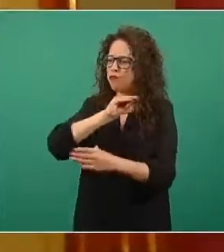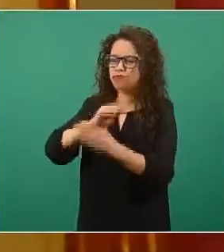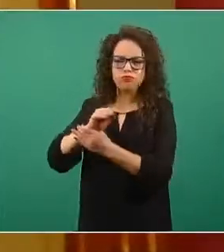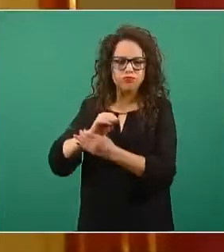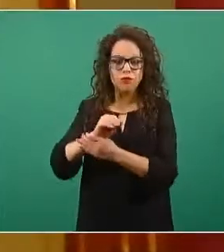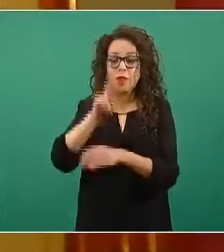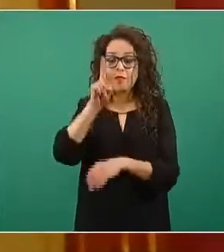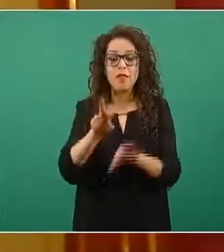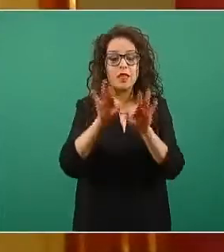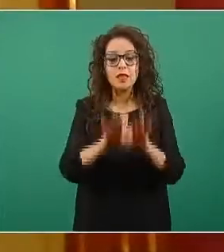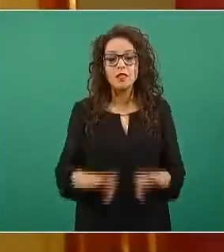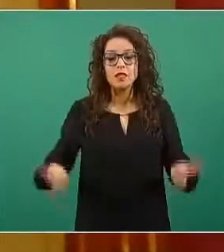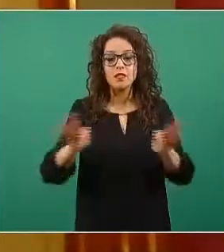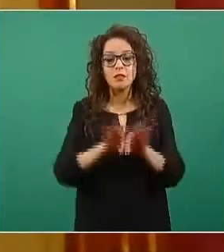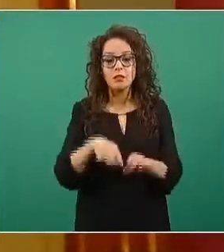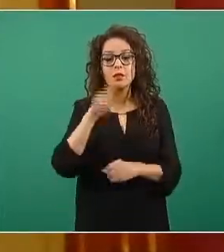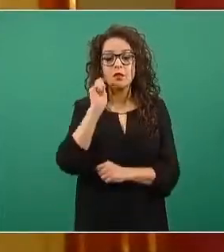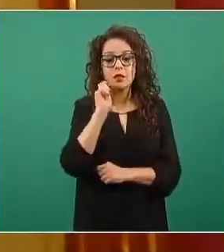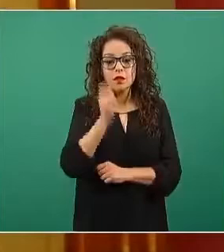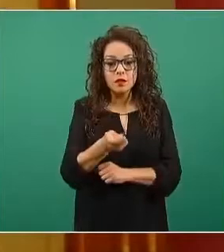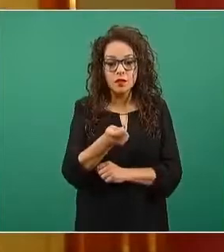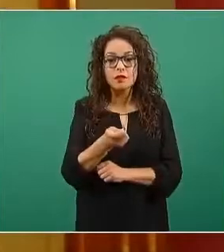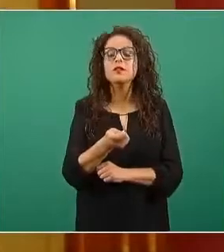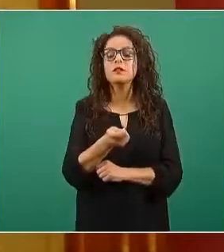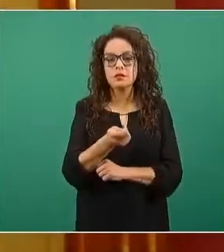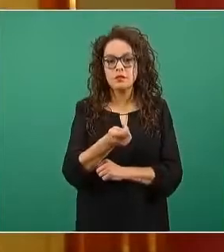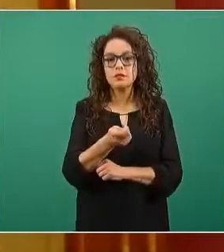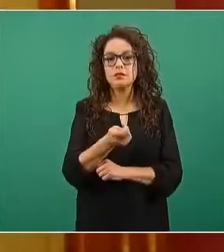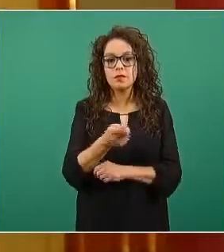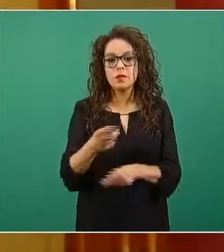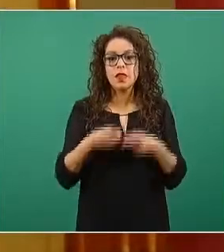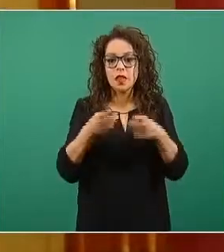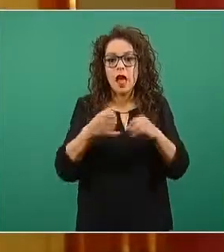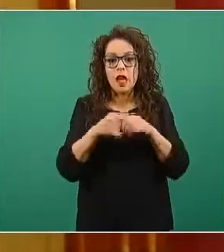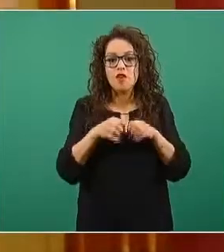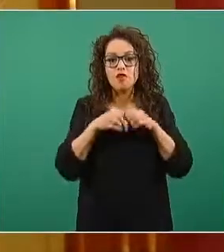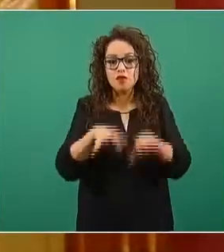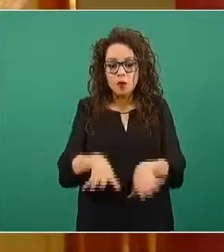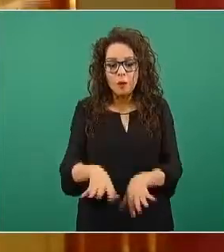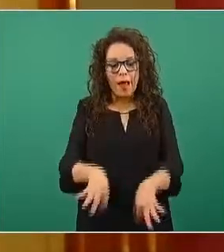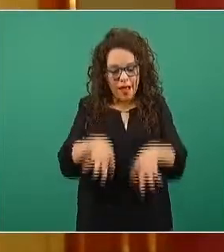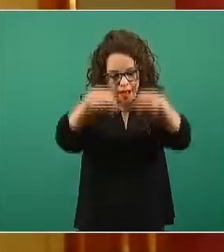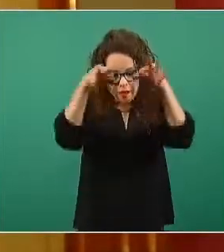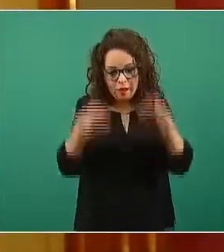extraordinariamente importante que nos ayuden a transmitir el mensaje sobre los datos